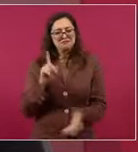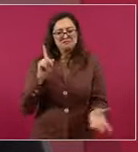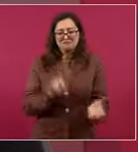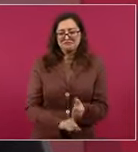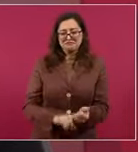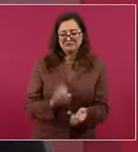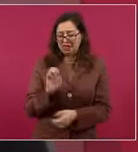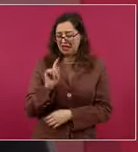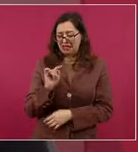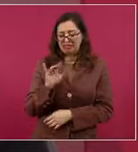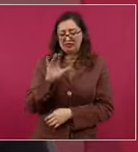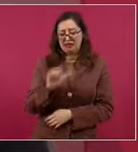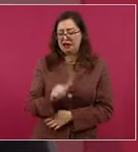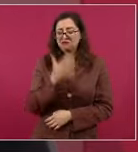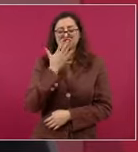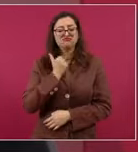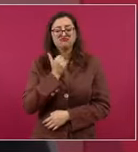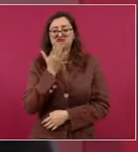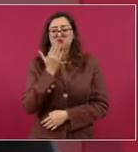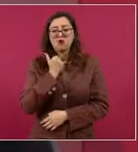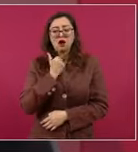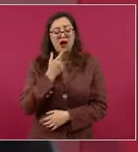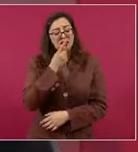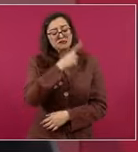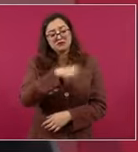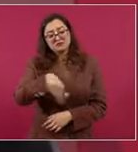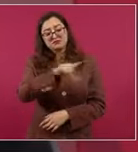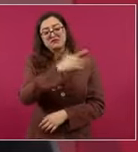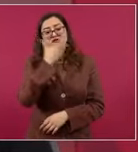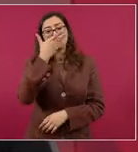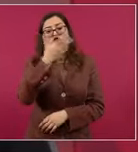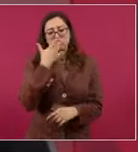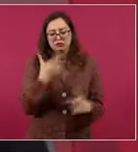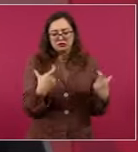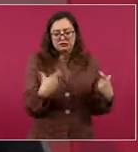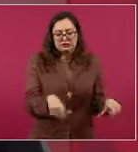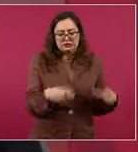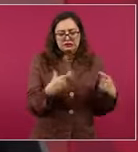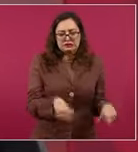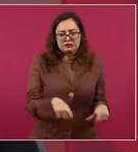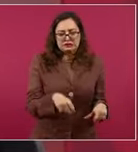también al servicio de potentados y de gobiernos.